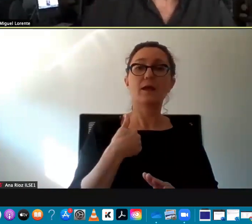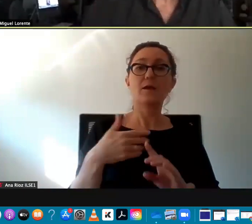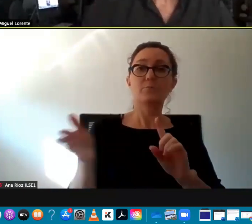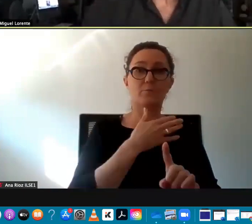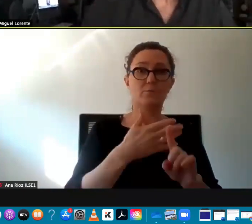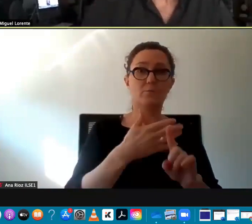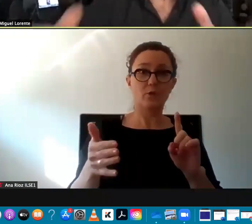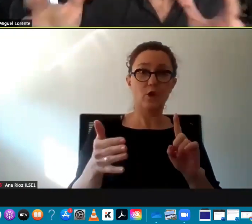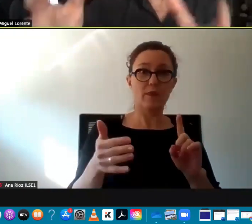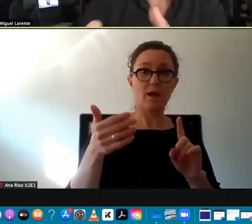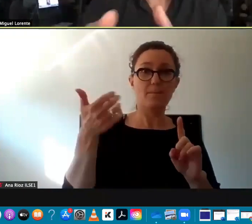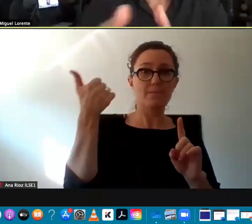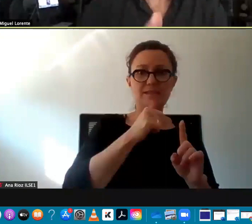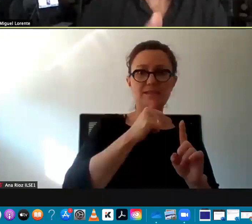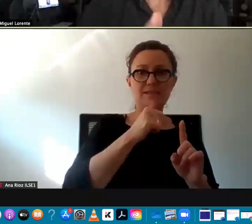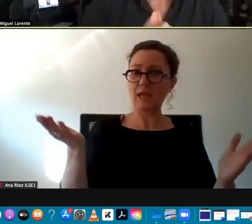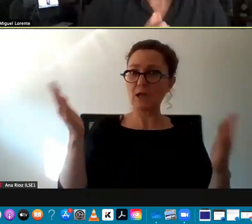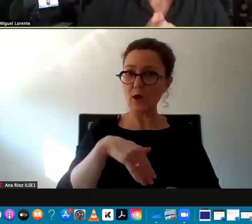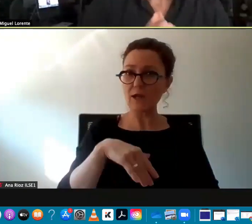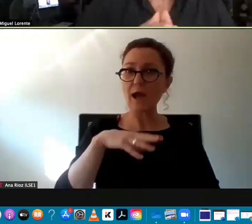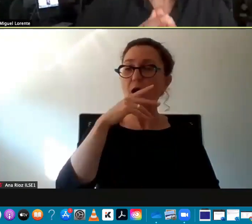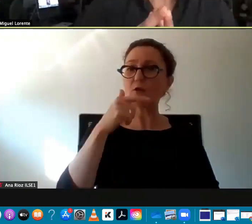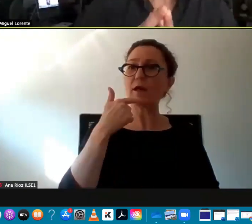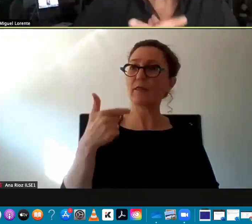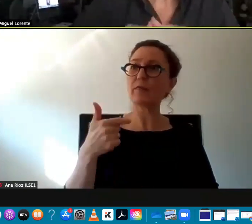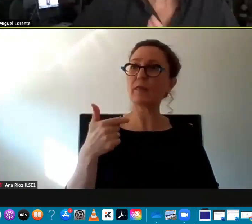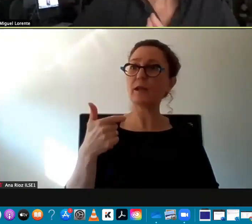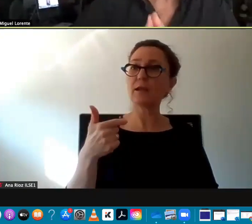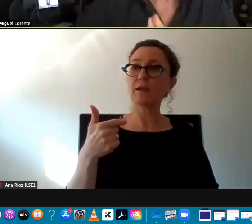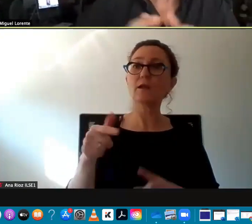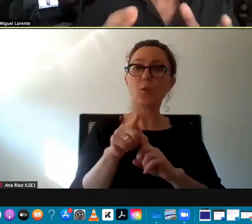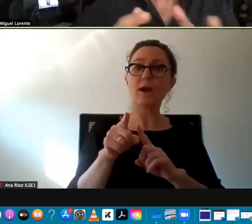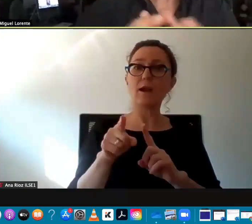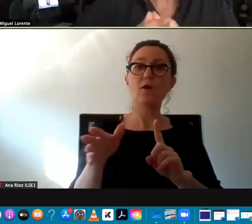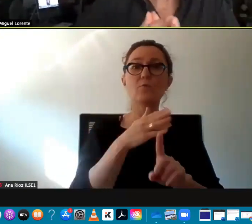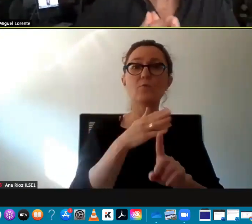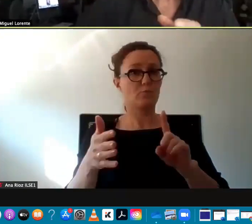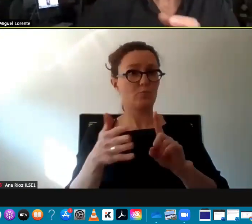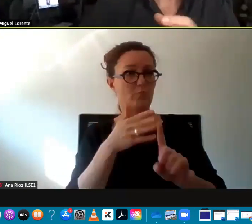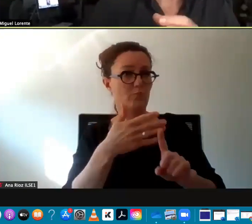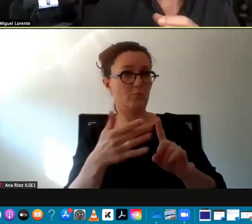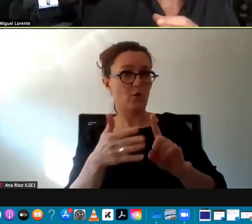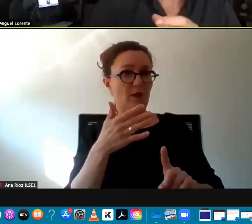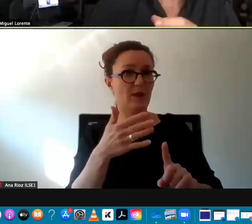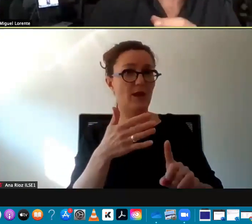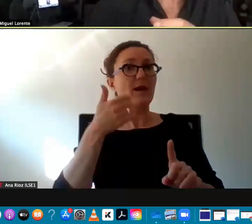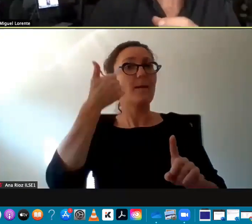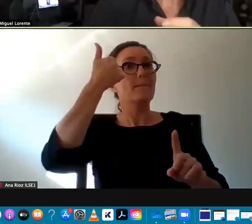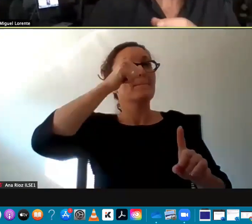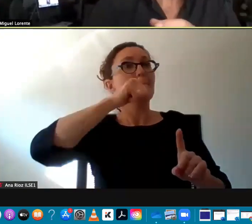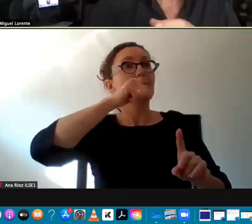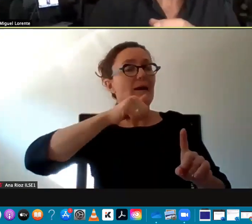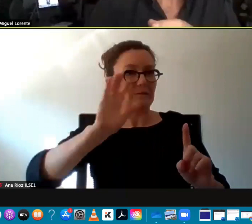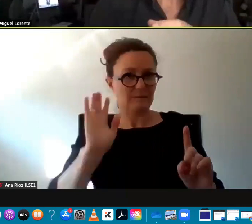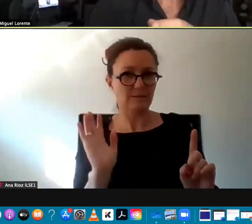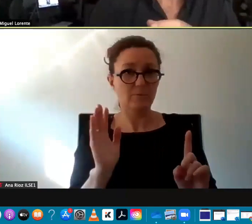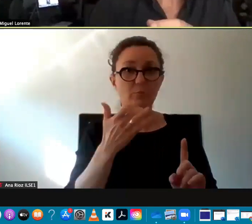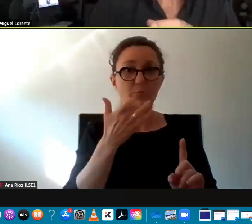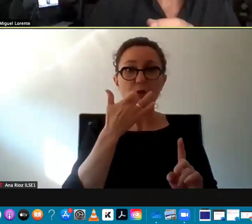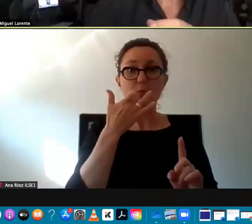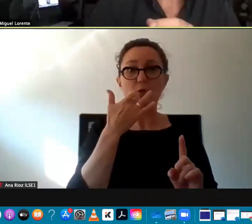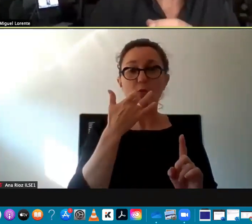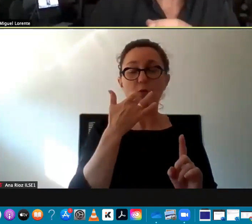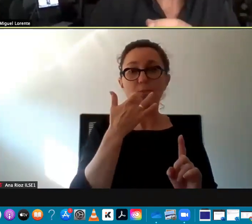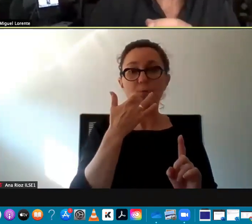violencia, diciendo que esa violencia, que es objetiva, pues se debe a elementos como la maldad, ¿no?